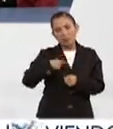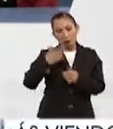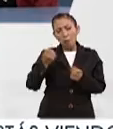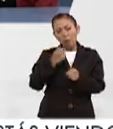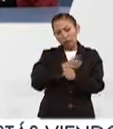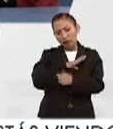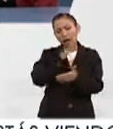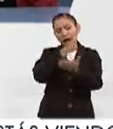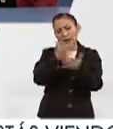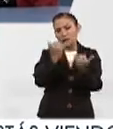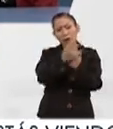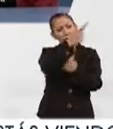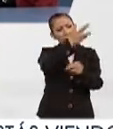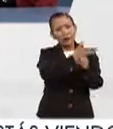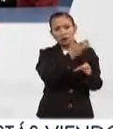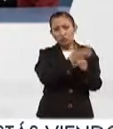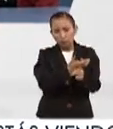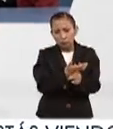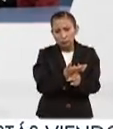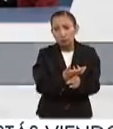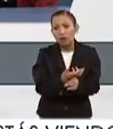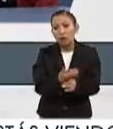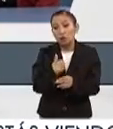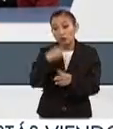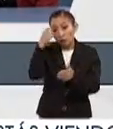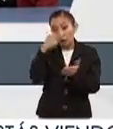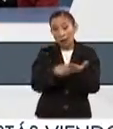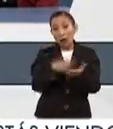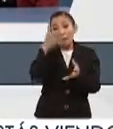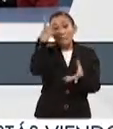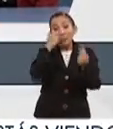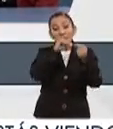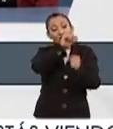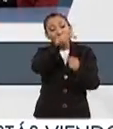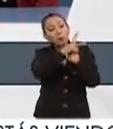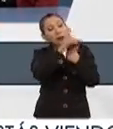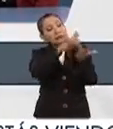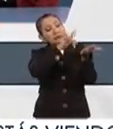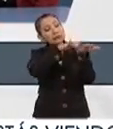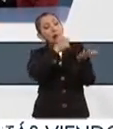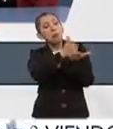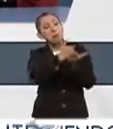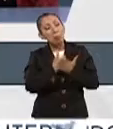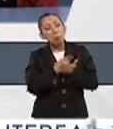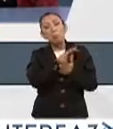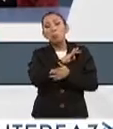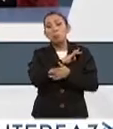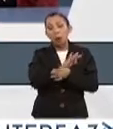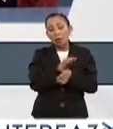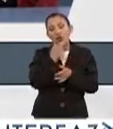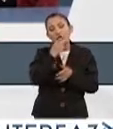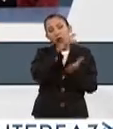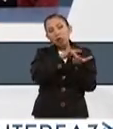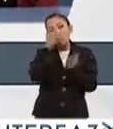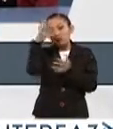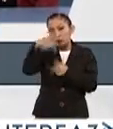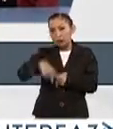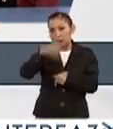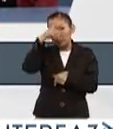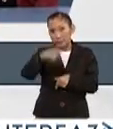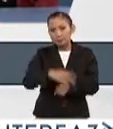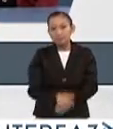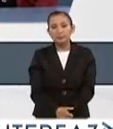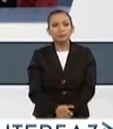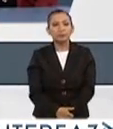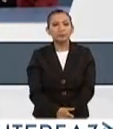estas oportunidades, al igual que en Estados Unidos. Y yo creo que el aprender de otro país también ayuda a que pueda yo usar eso en un futuro aquí en